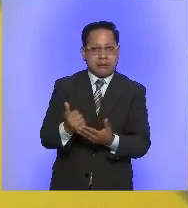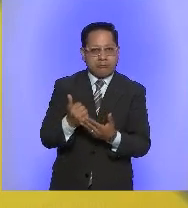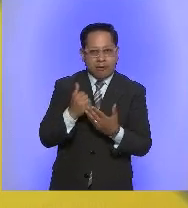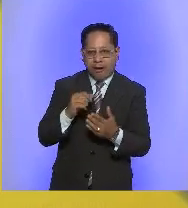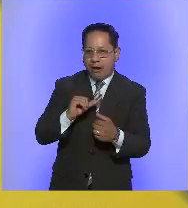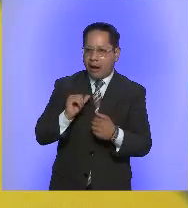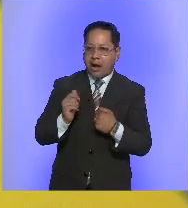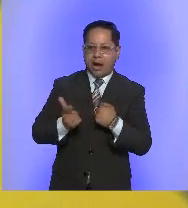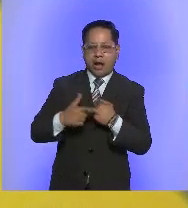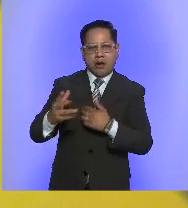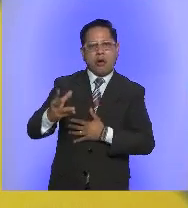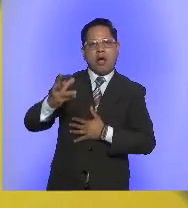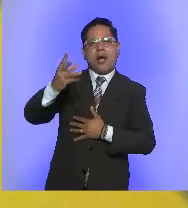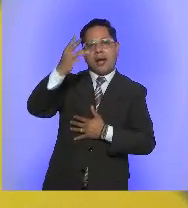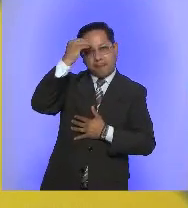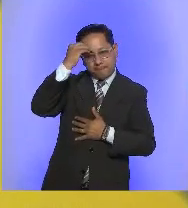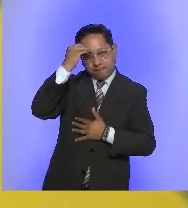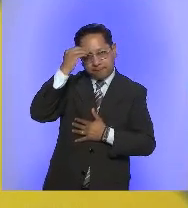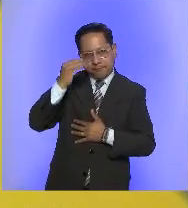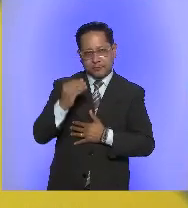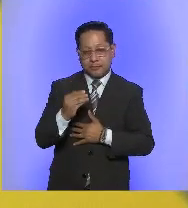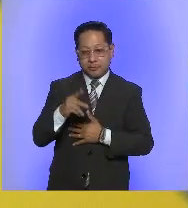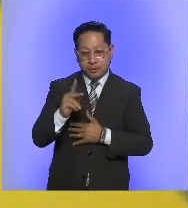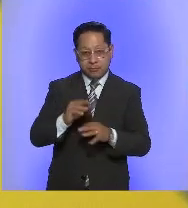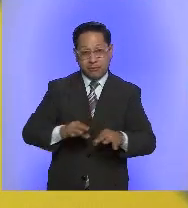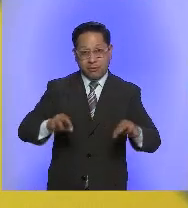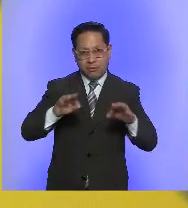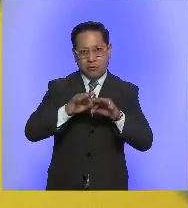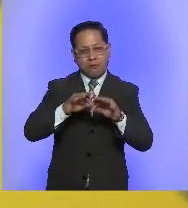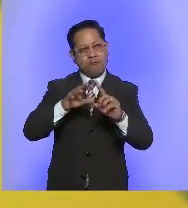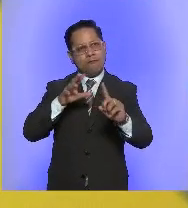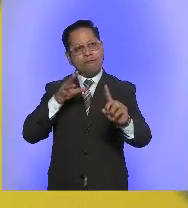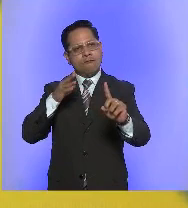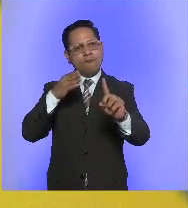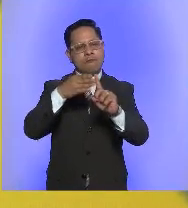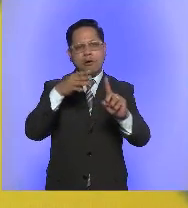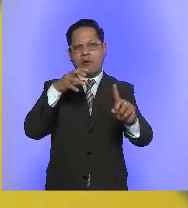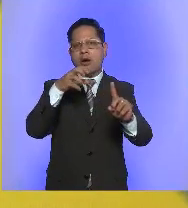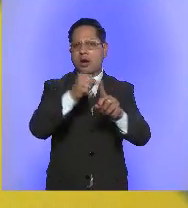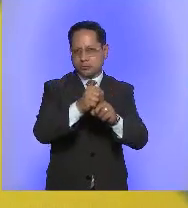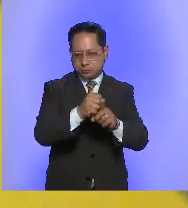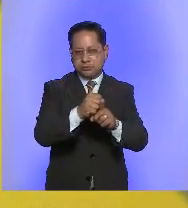me refiero con esto? Nosotros tenemos que ver, visualizar, hay varios